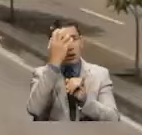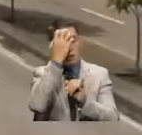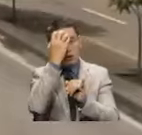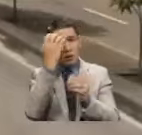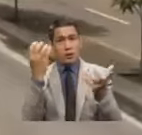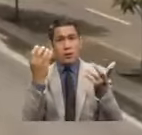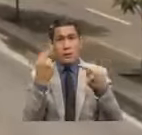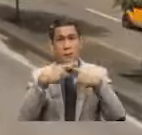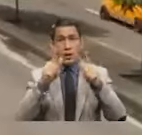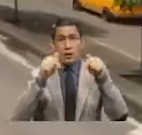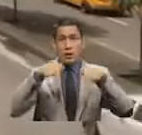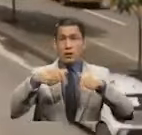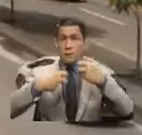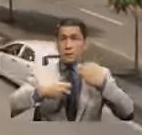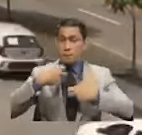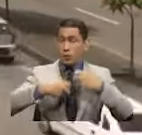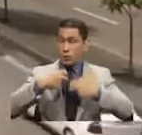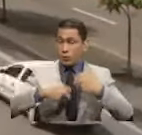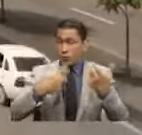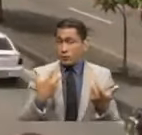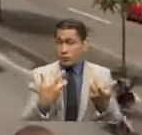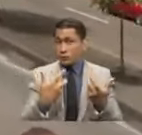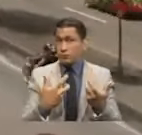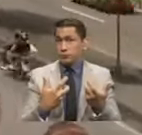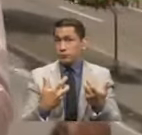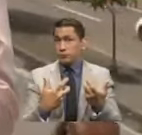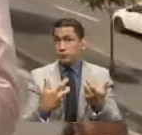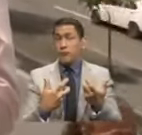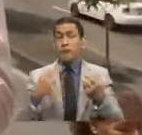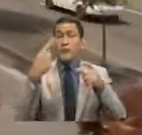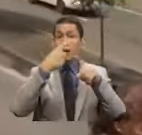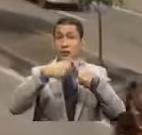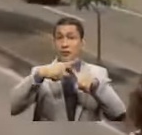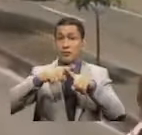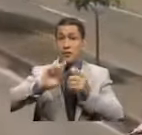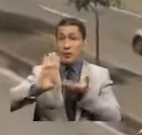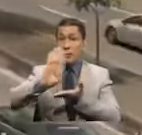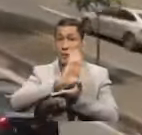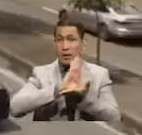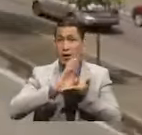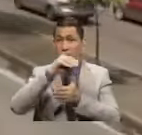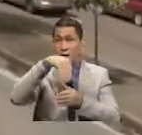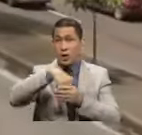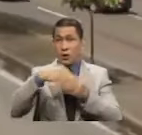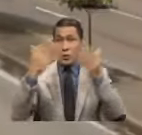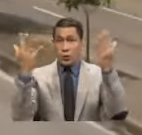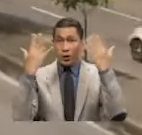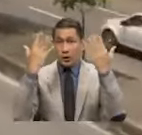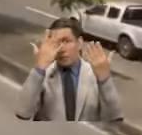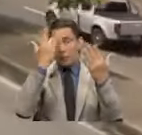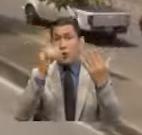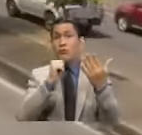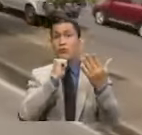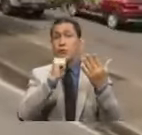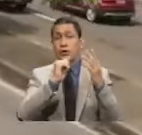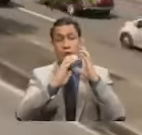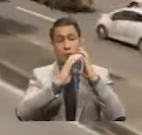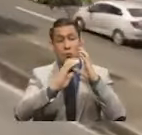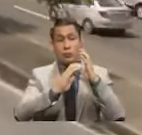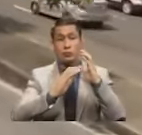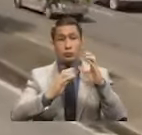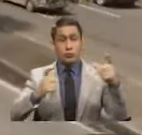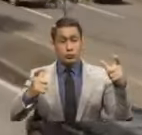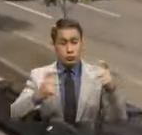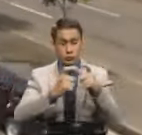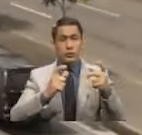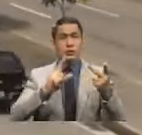una problemática que se presenta en diversos sectores de Guayaquil por la falta de buses, alimentadores y